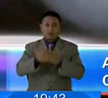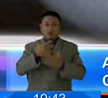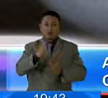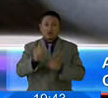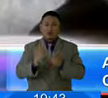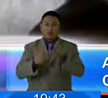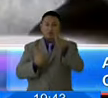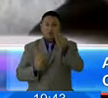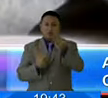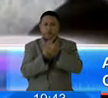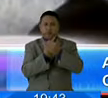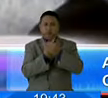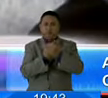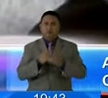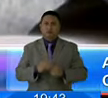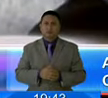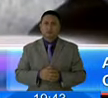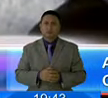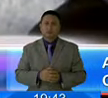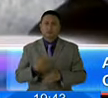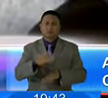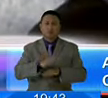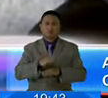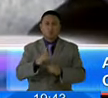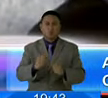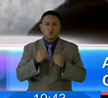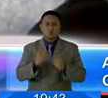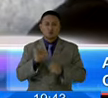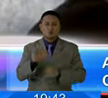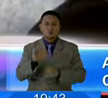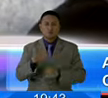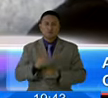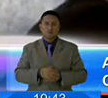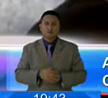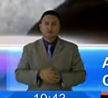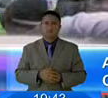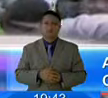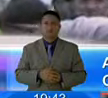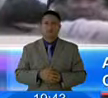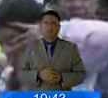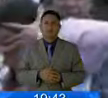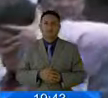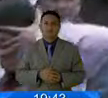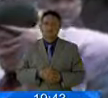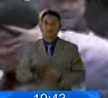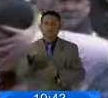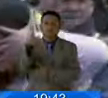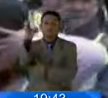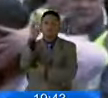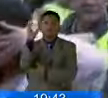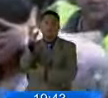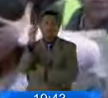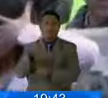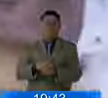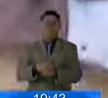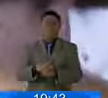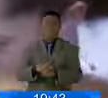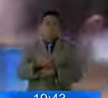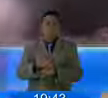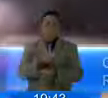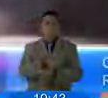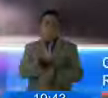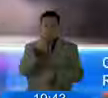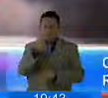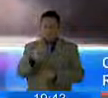produjo por un reflejo vagal a causa del intenso dolor. En Colombia también, no hace mucho, la gente